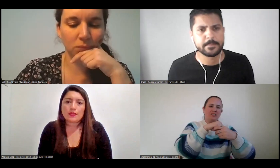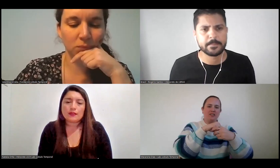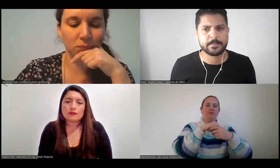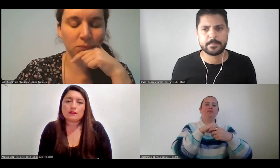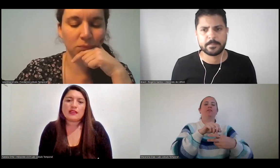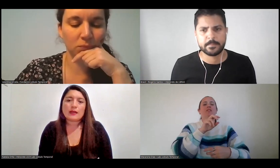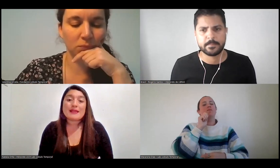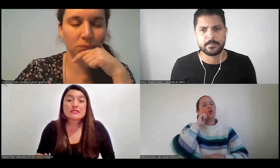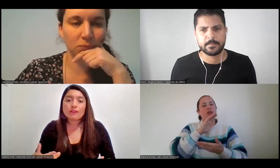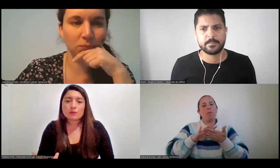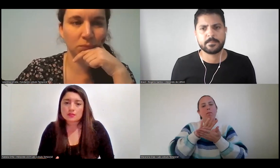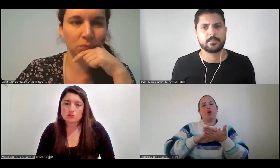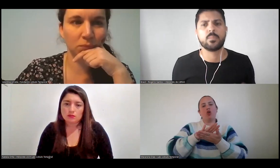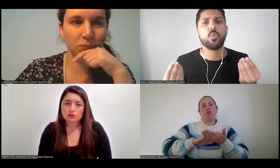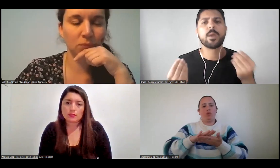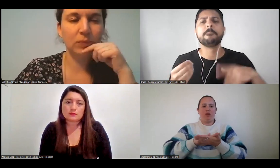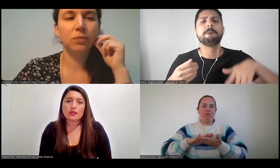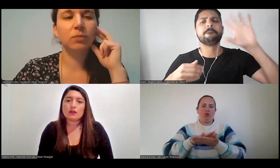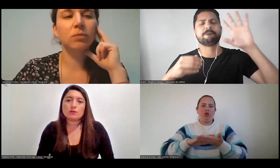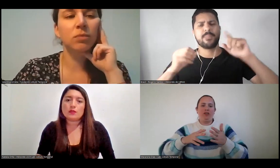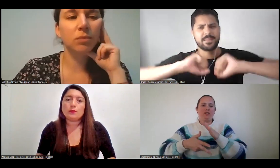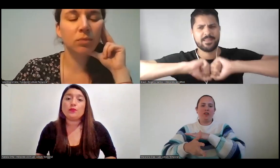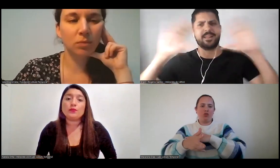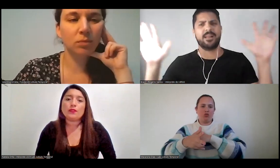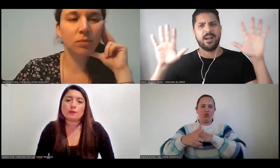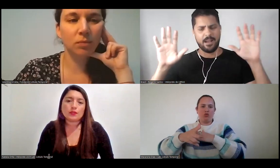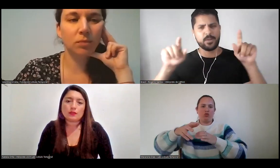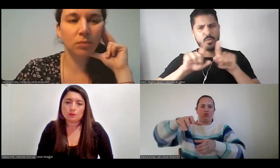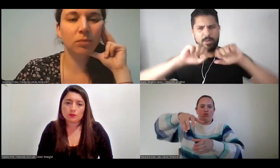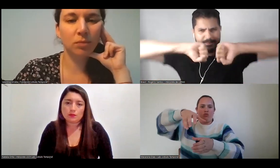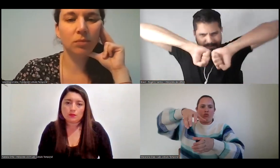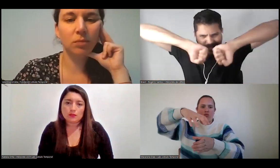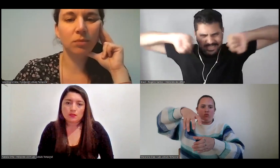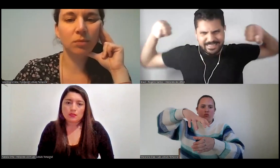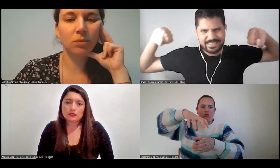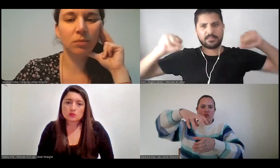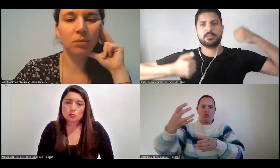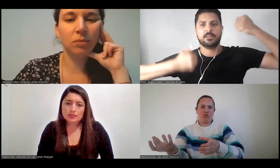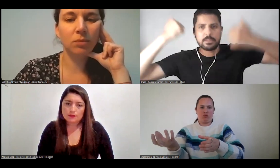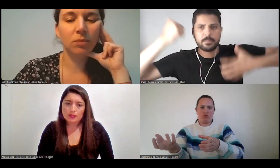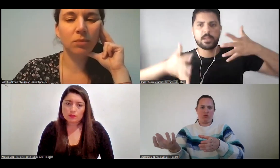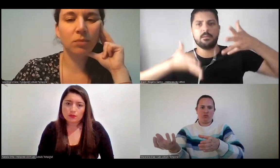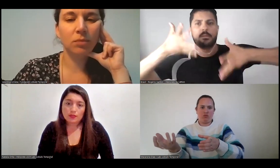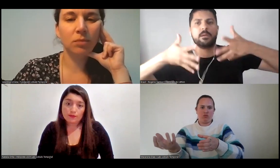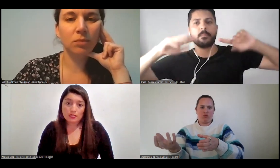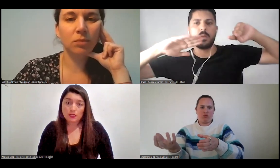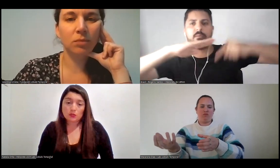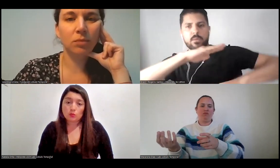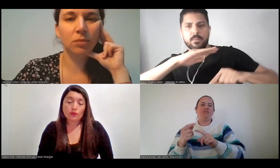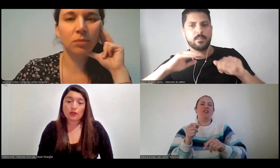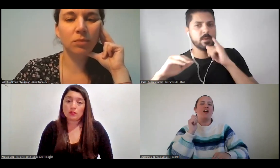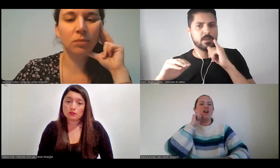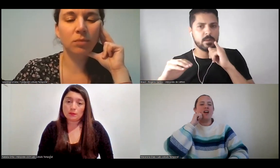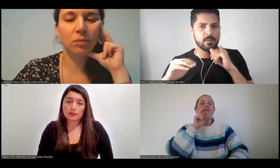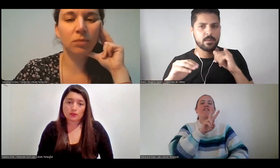Para poder entregar más información o explicarlo con mayor profundidad, por ejemplo, este es un clasificador de abrir